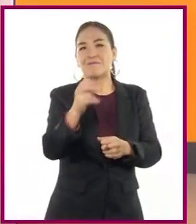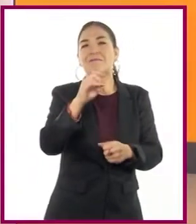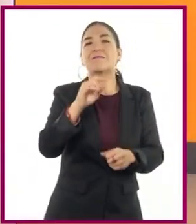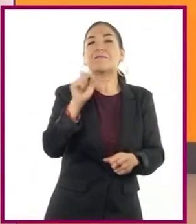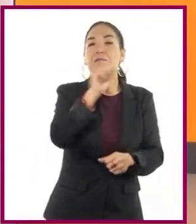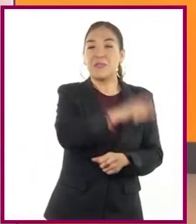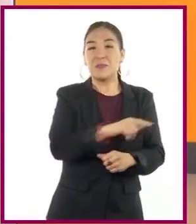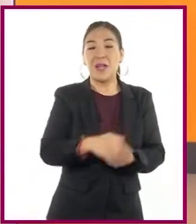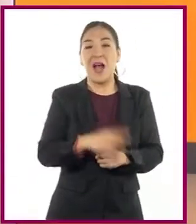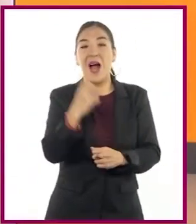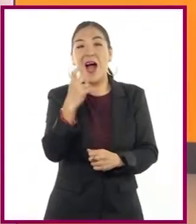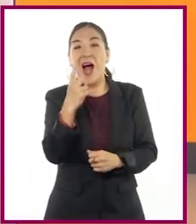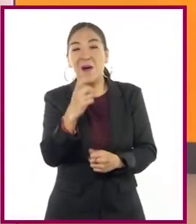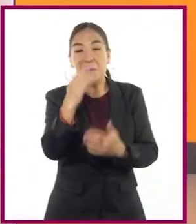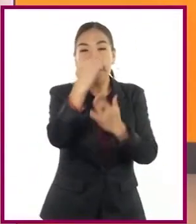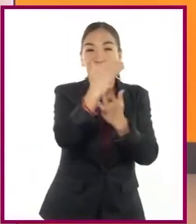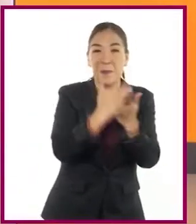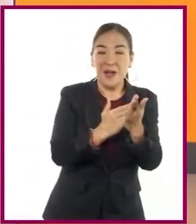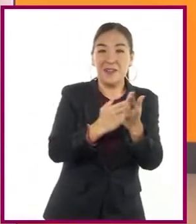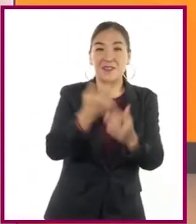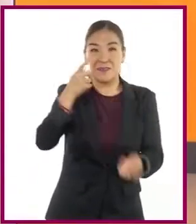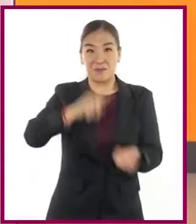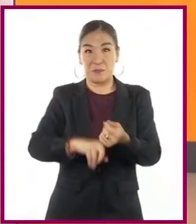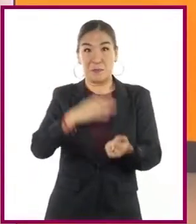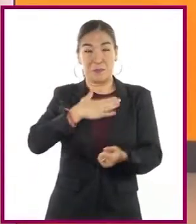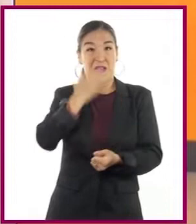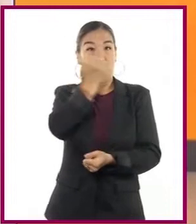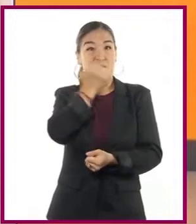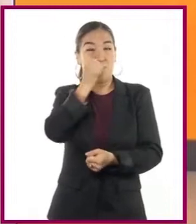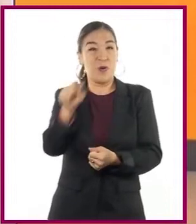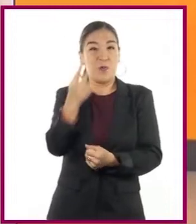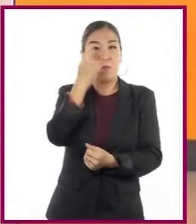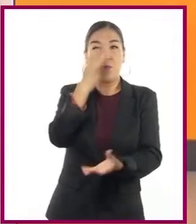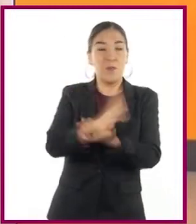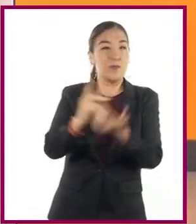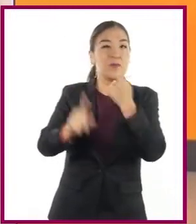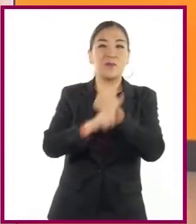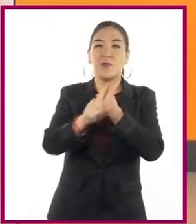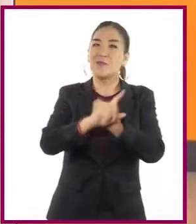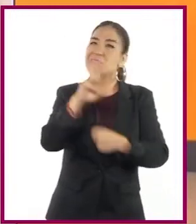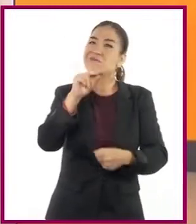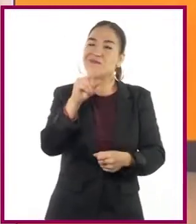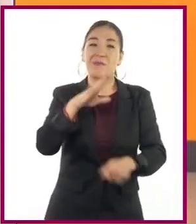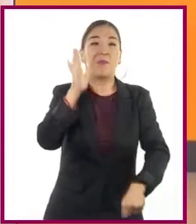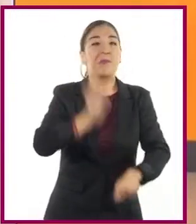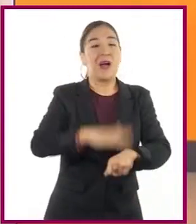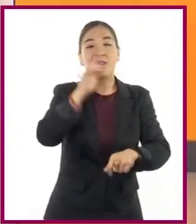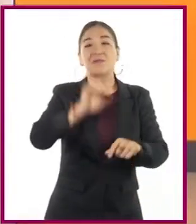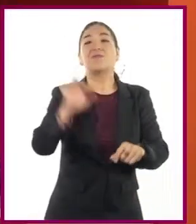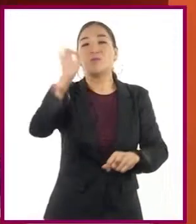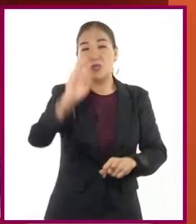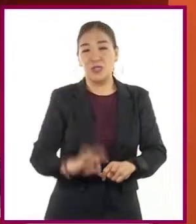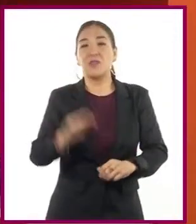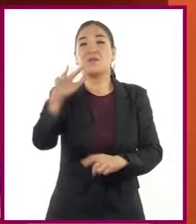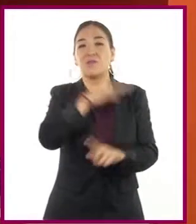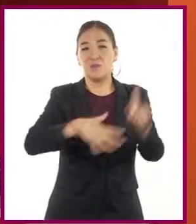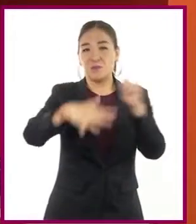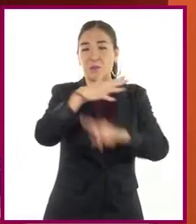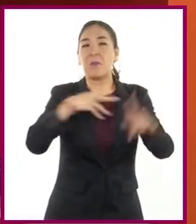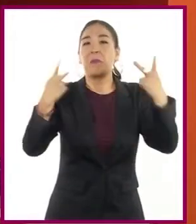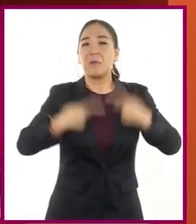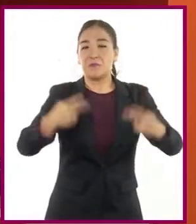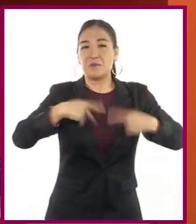que la escasez de agua afecta no solo a mi alumna, sino a un porcentaje grande de la población mundial. Eso